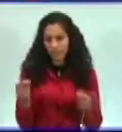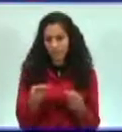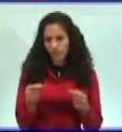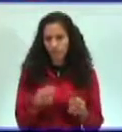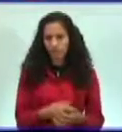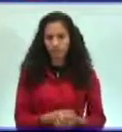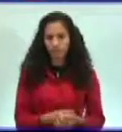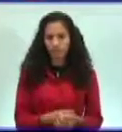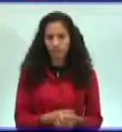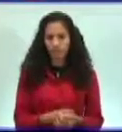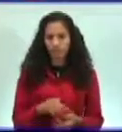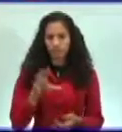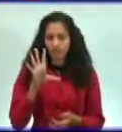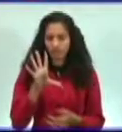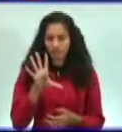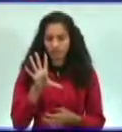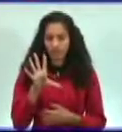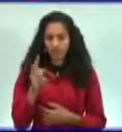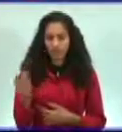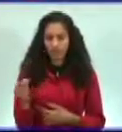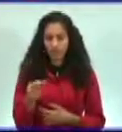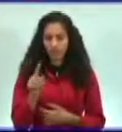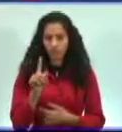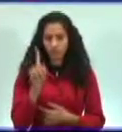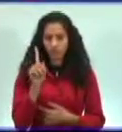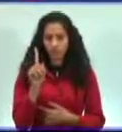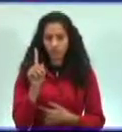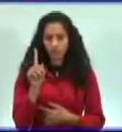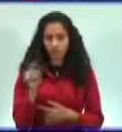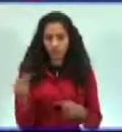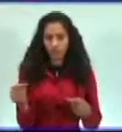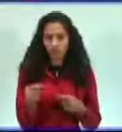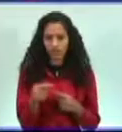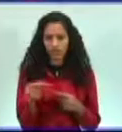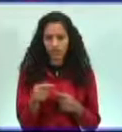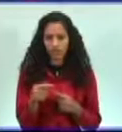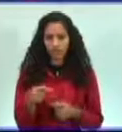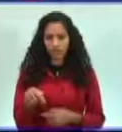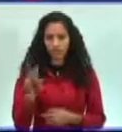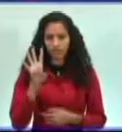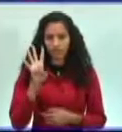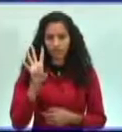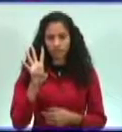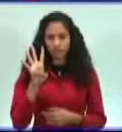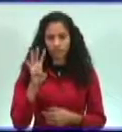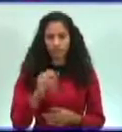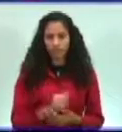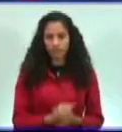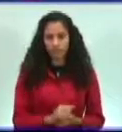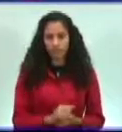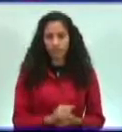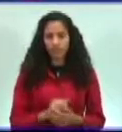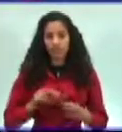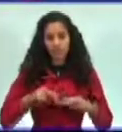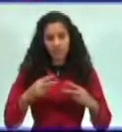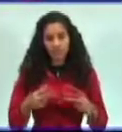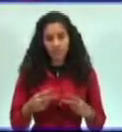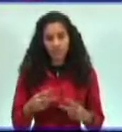formado? 5 menos 1 es igual a 4.